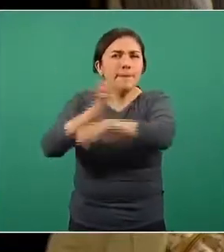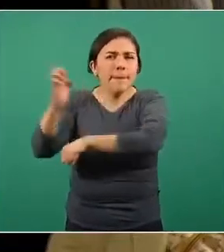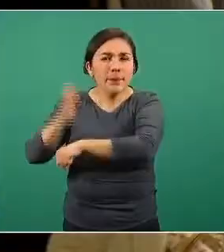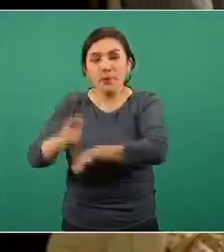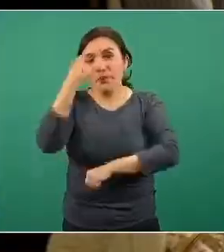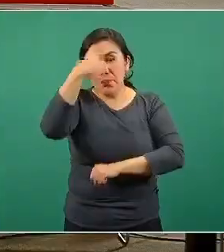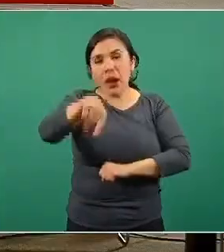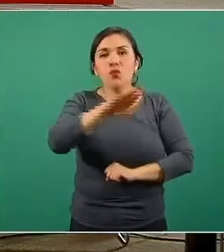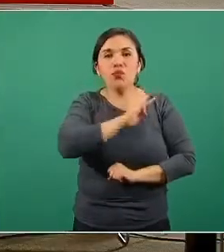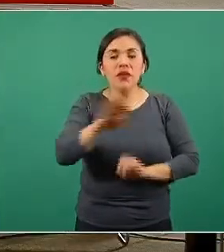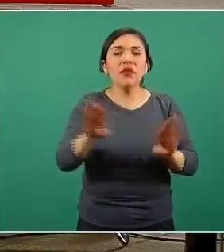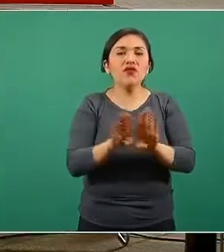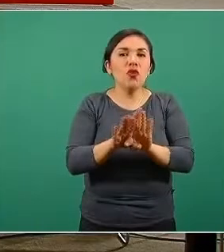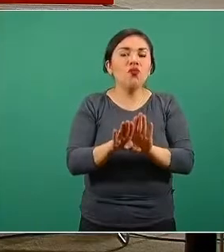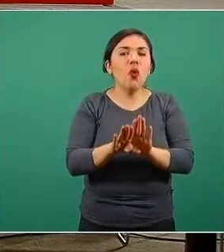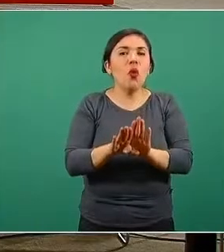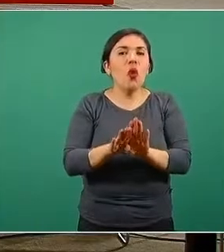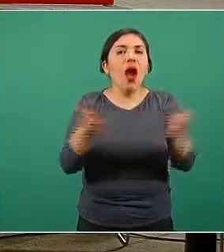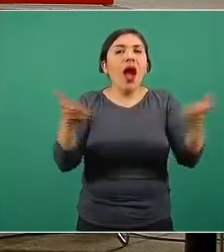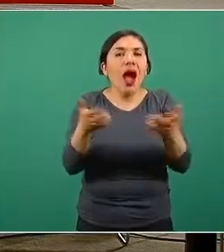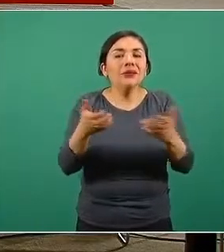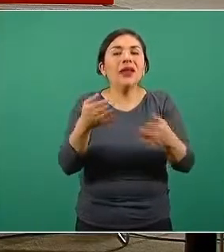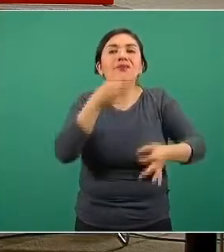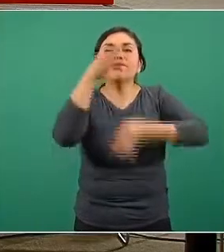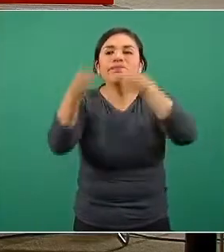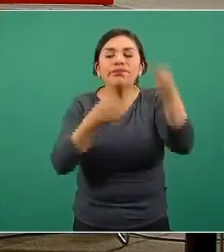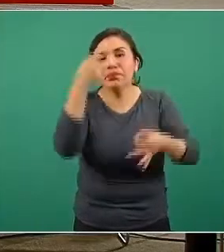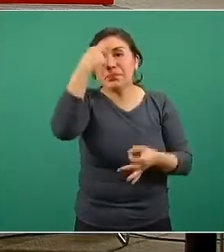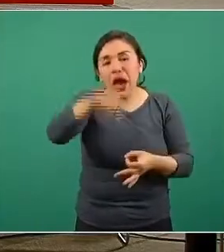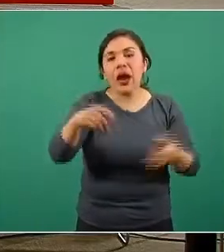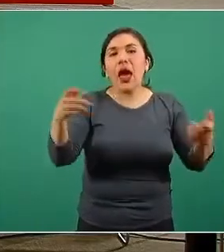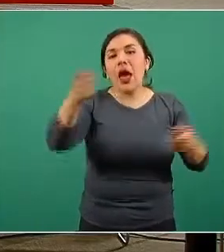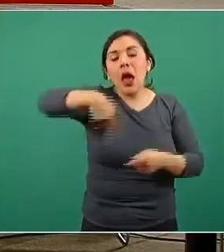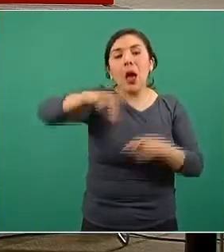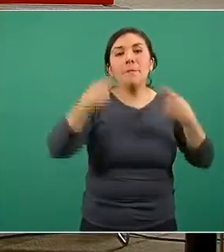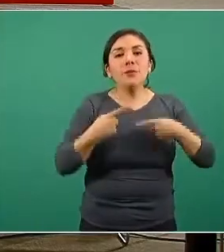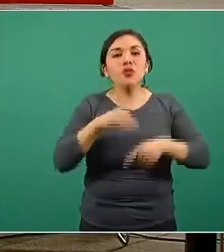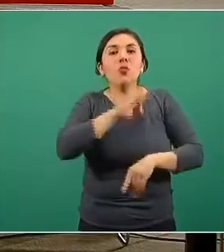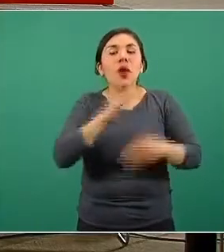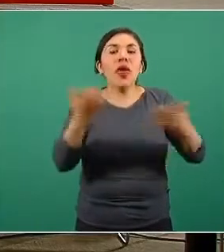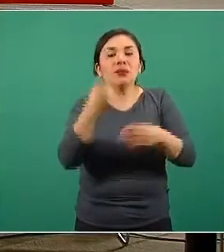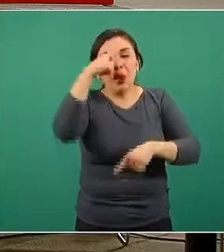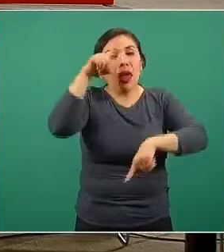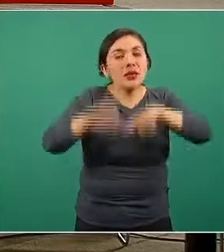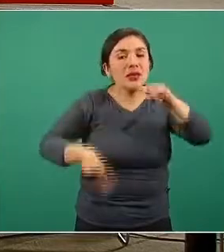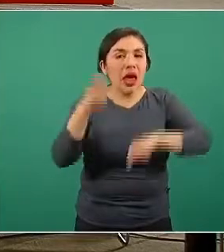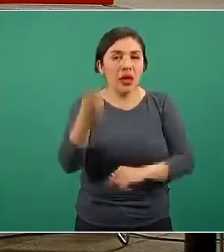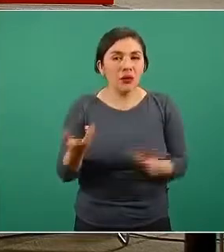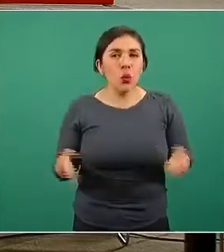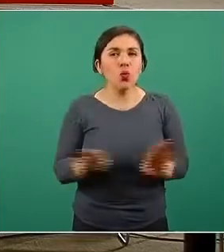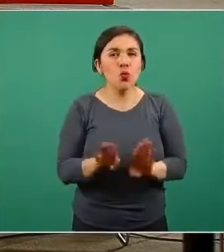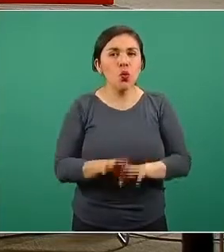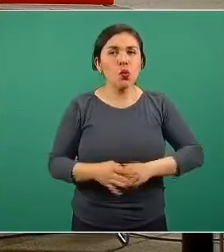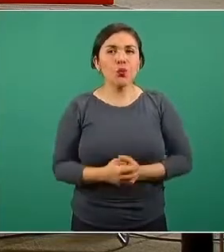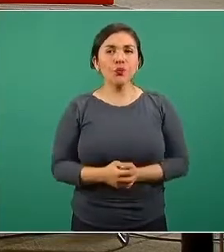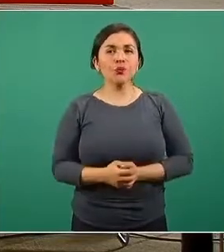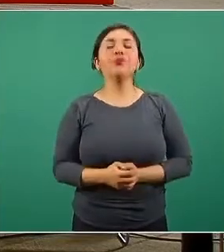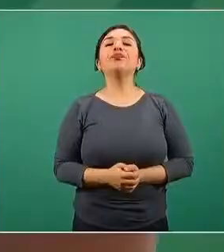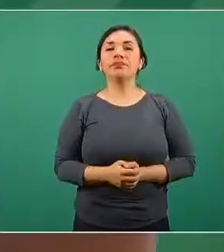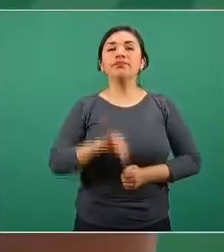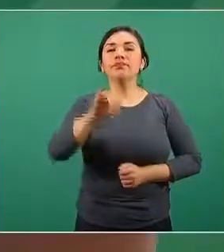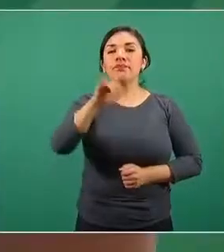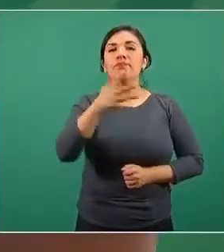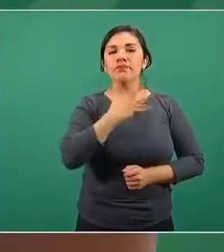¿no? Para saber más bien qué tipo de campañas y qué tipo de acciones son las que se podrían llegar a necesitar. Sí, y de hecho